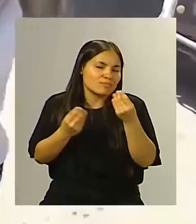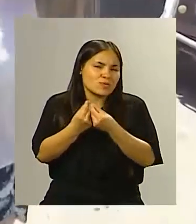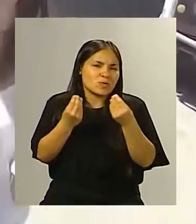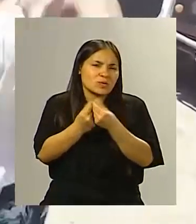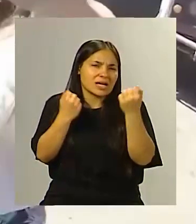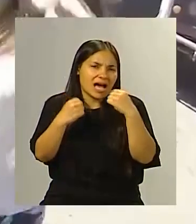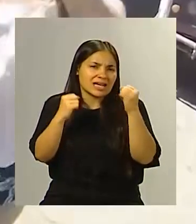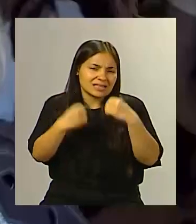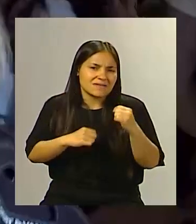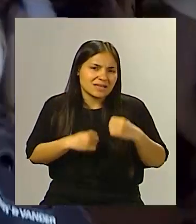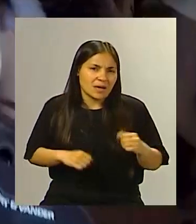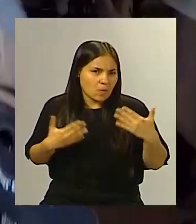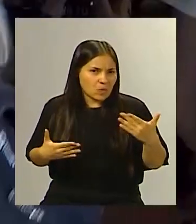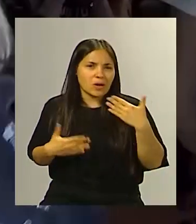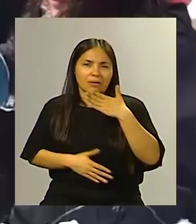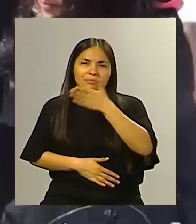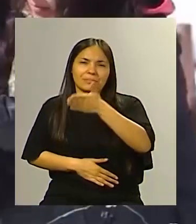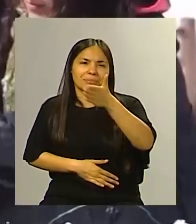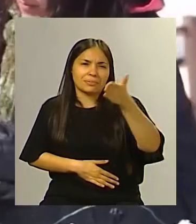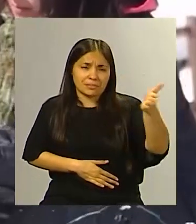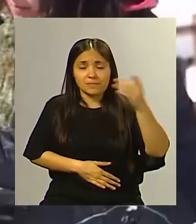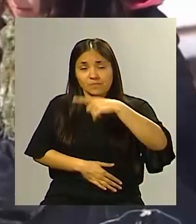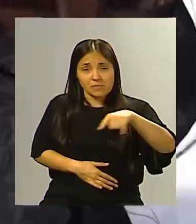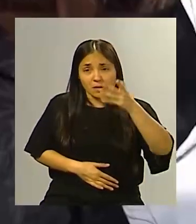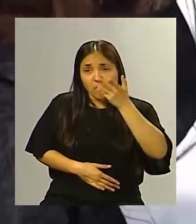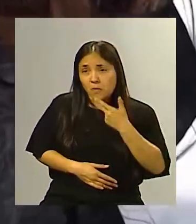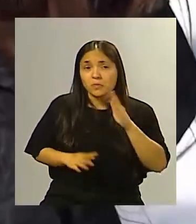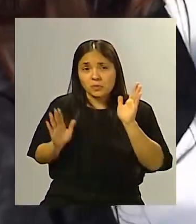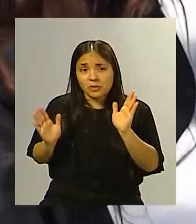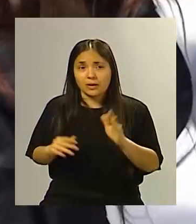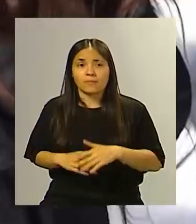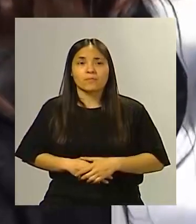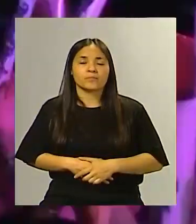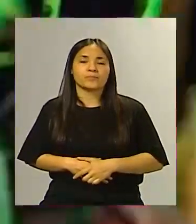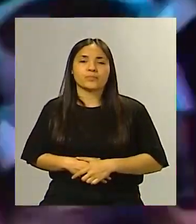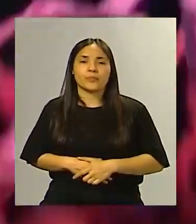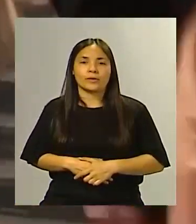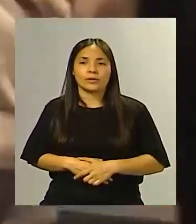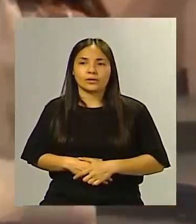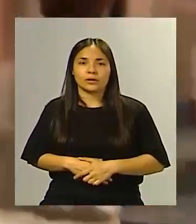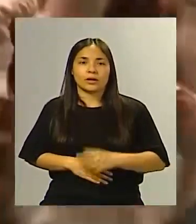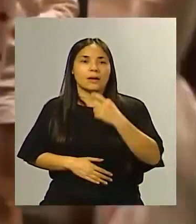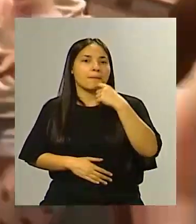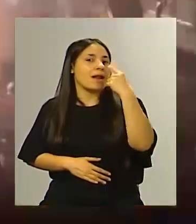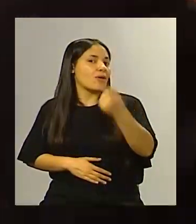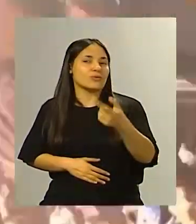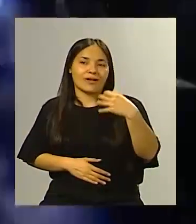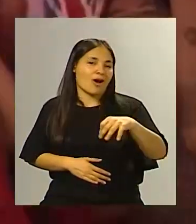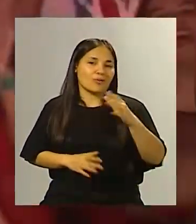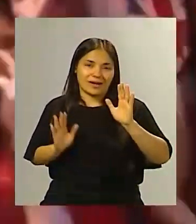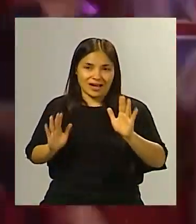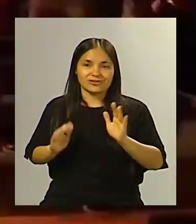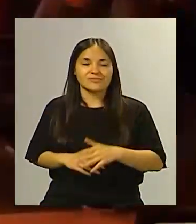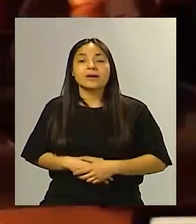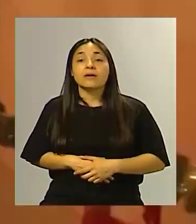importante de posibilidades para quienes desean este tipo de viajes. Ismael, la pregunta ahora obligada es, con el tema